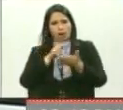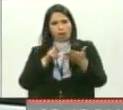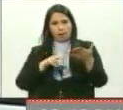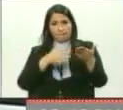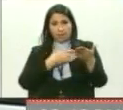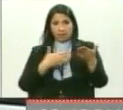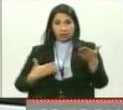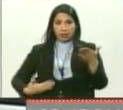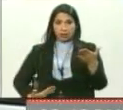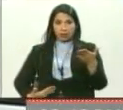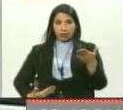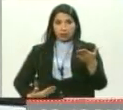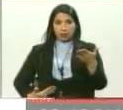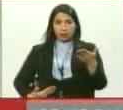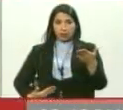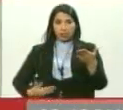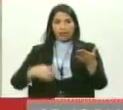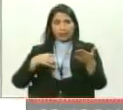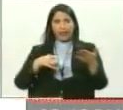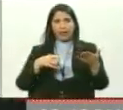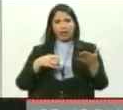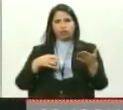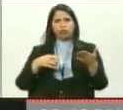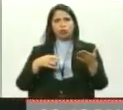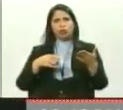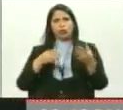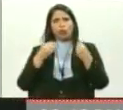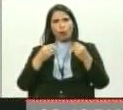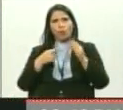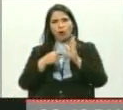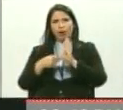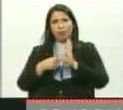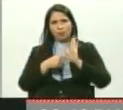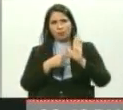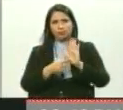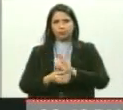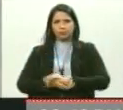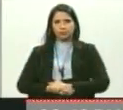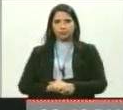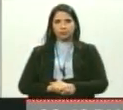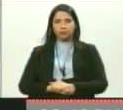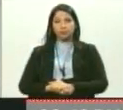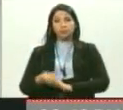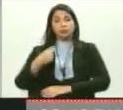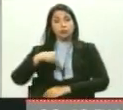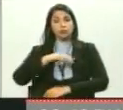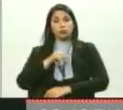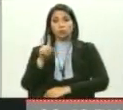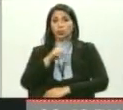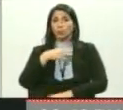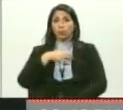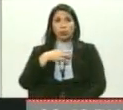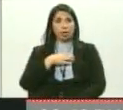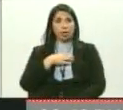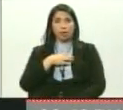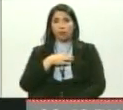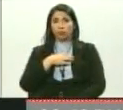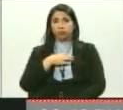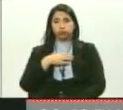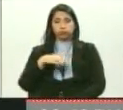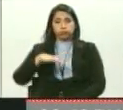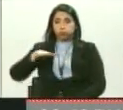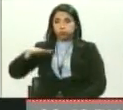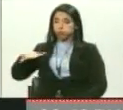¿no? Esto nos puede servir de ejemplo, cómo nosotros no podemos echar para atrás.